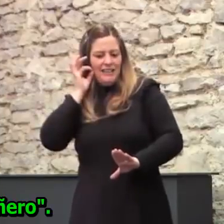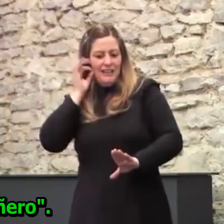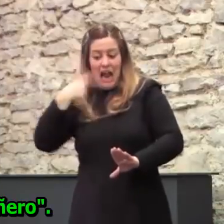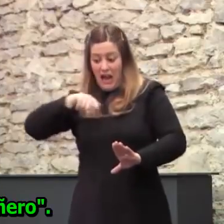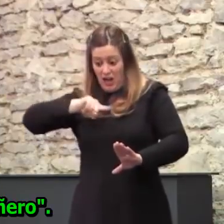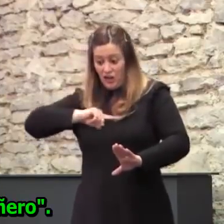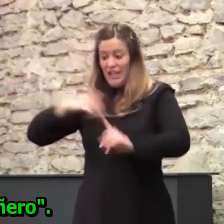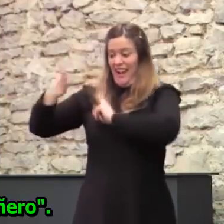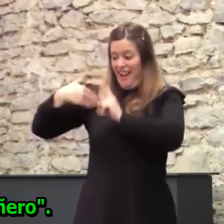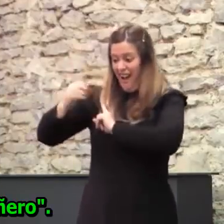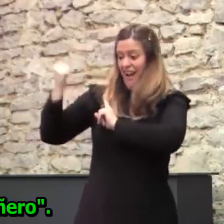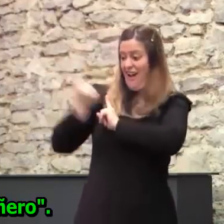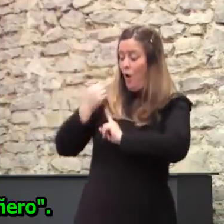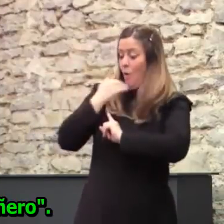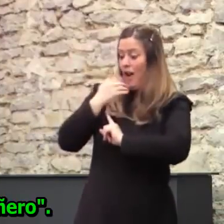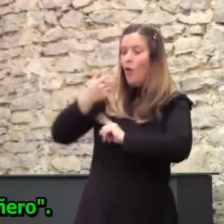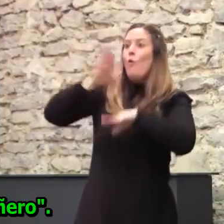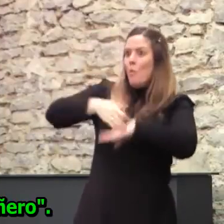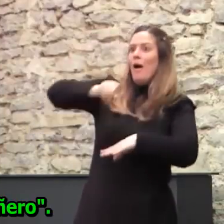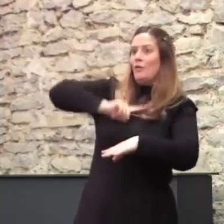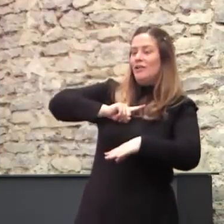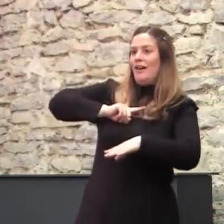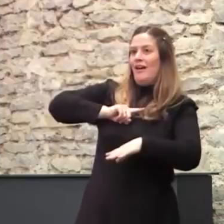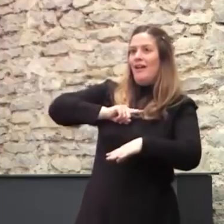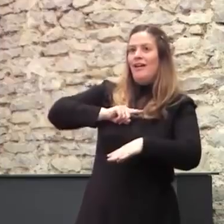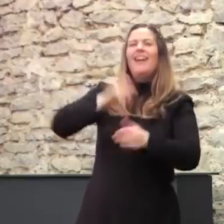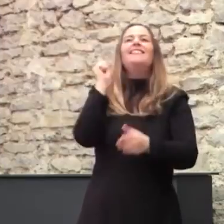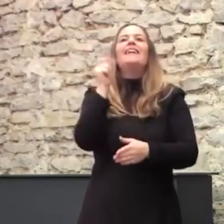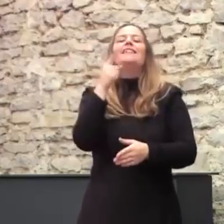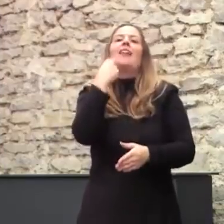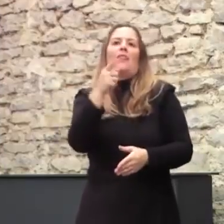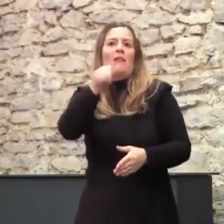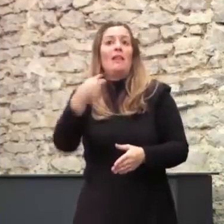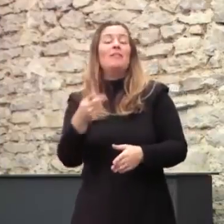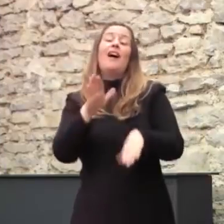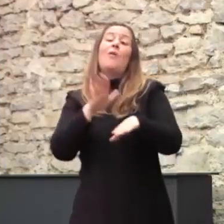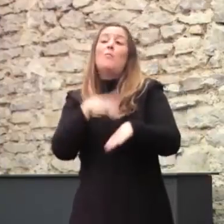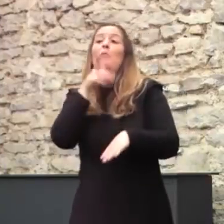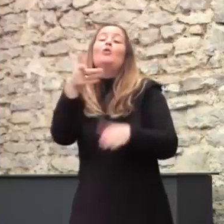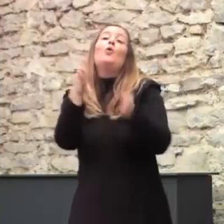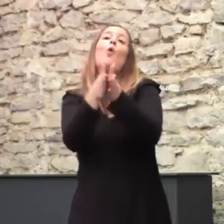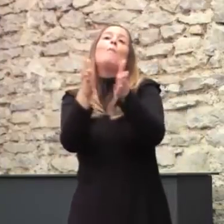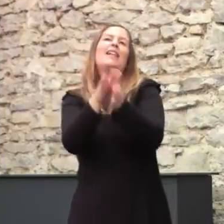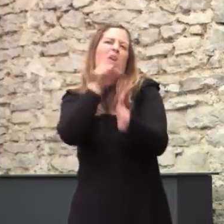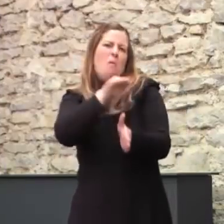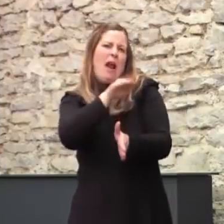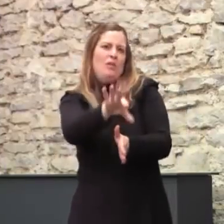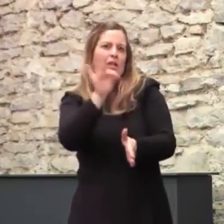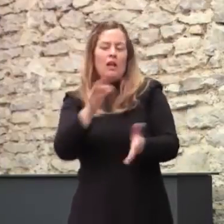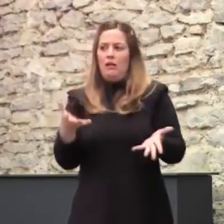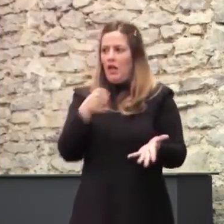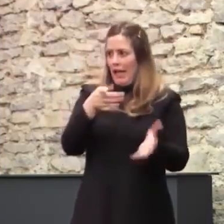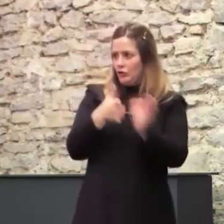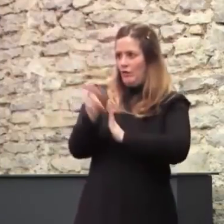no? Muchas veces me dicen, es que no has elegido un buen compañero. Bueno, ¿cómo voy a saber yo que este tío me iba a matar? Sobre todo porque,